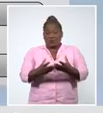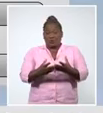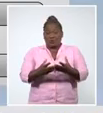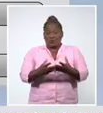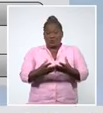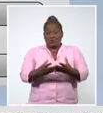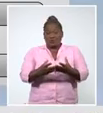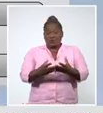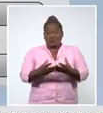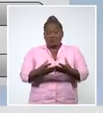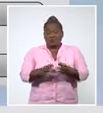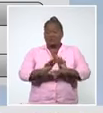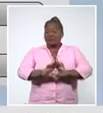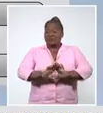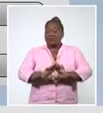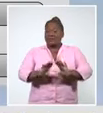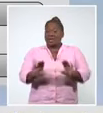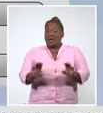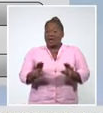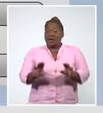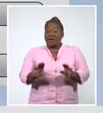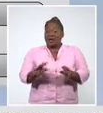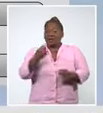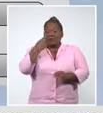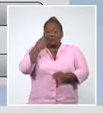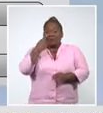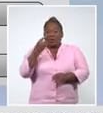donde ya se ha mantenido en el